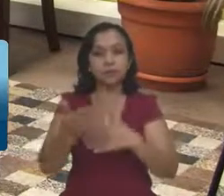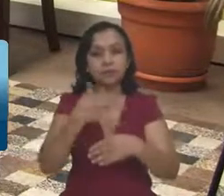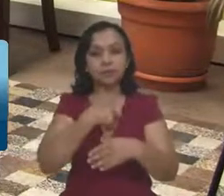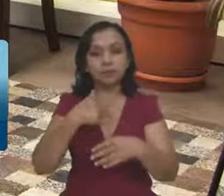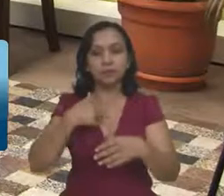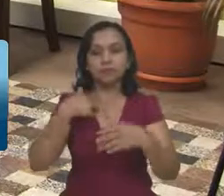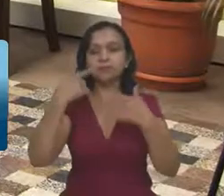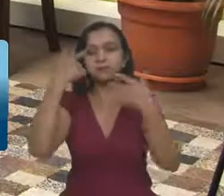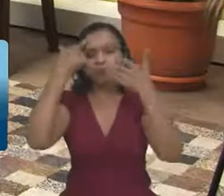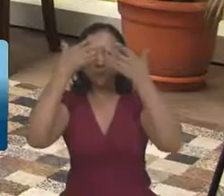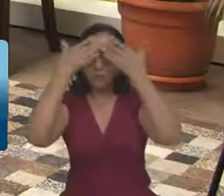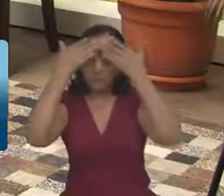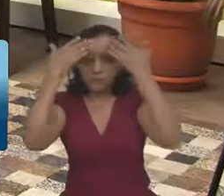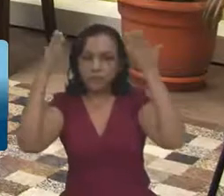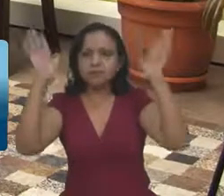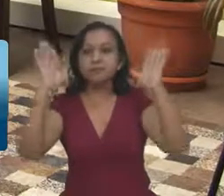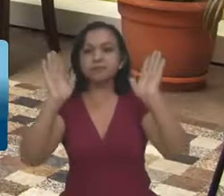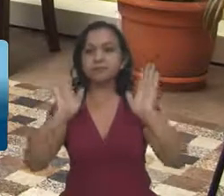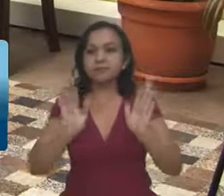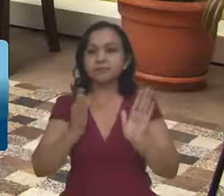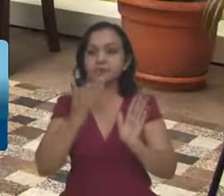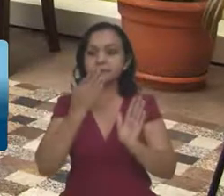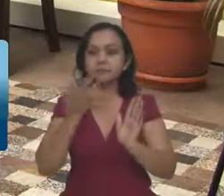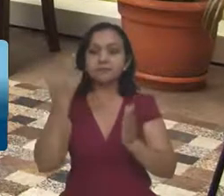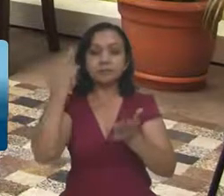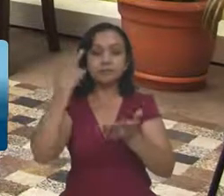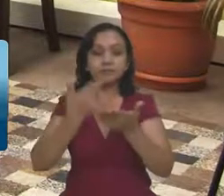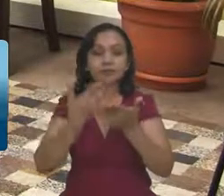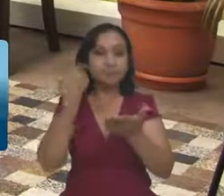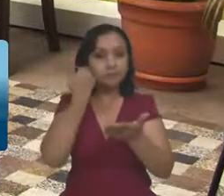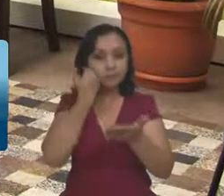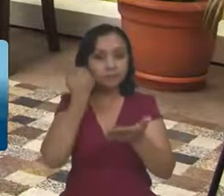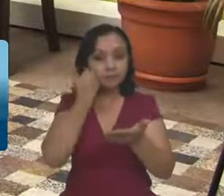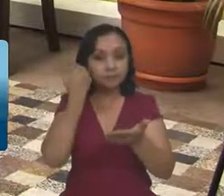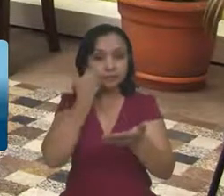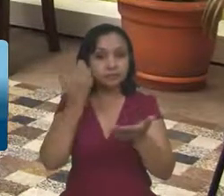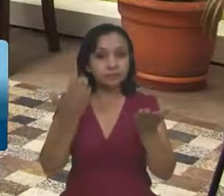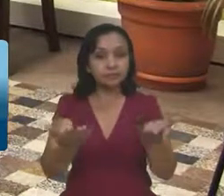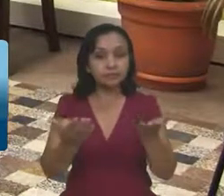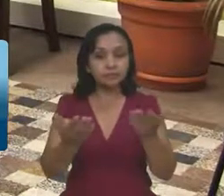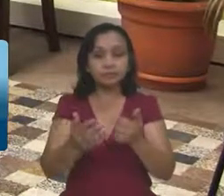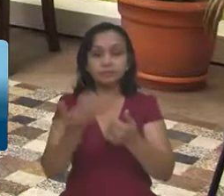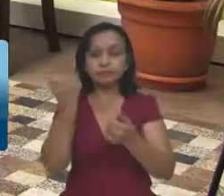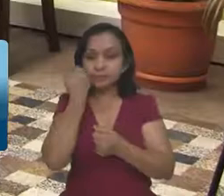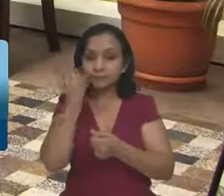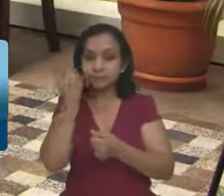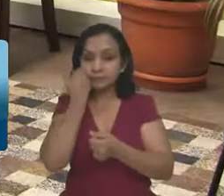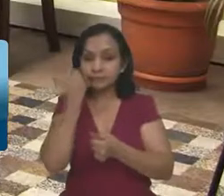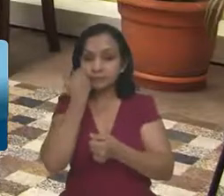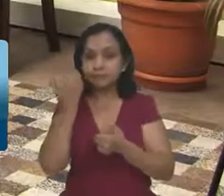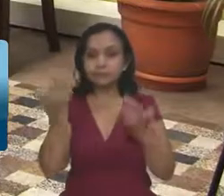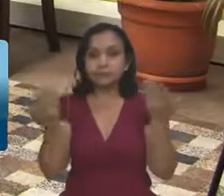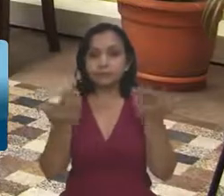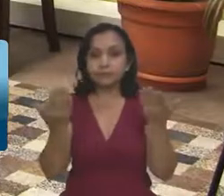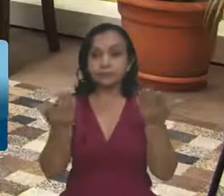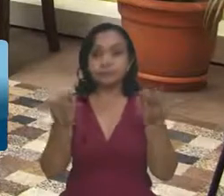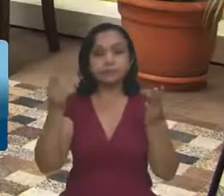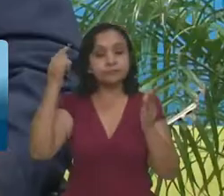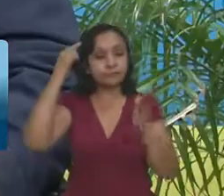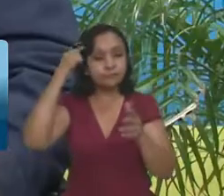despejarse un poco. Ya. Acuérdese que la enfermedad no solo es la ausencia de estar enfermo, sino que también es